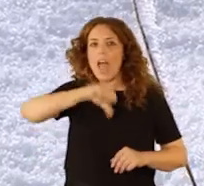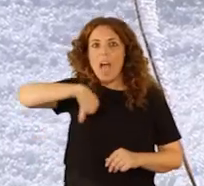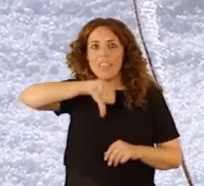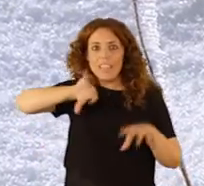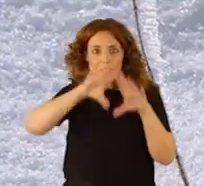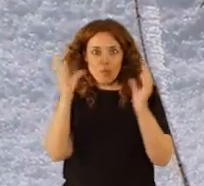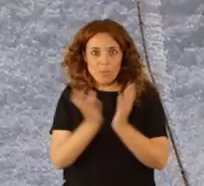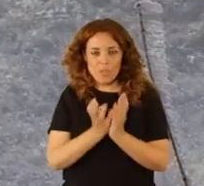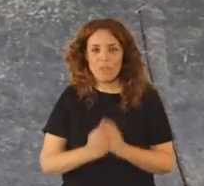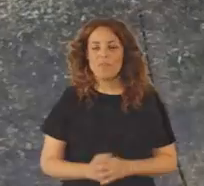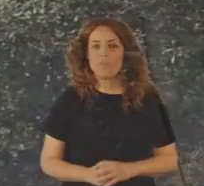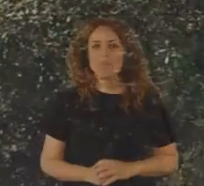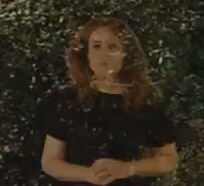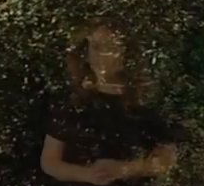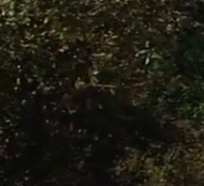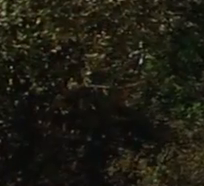del